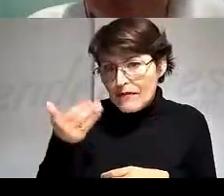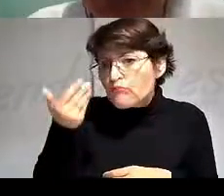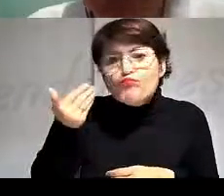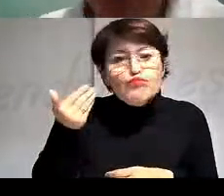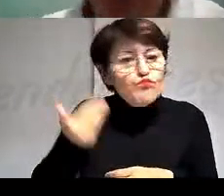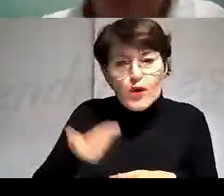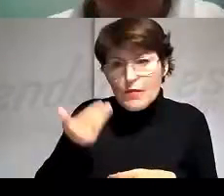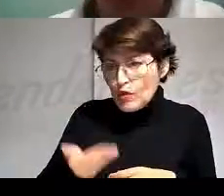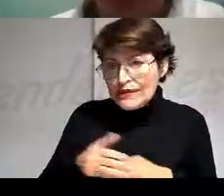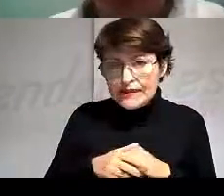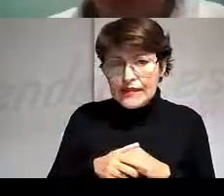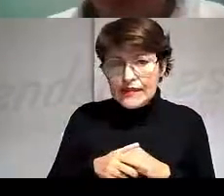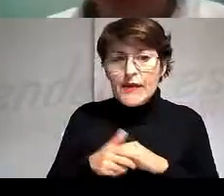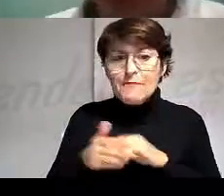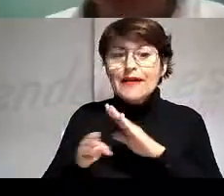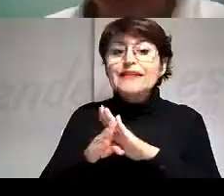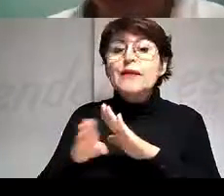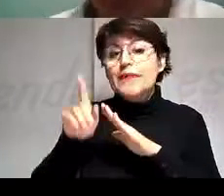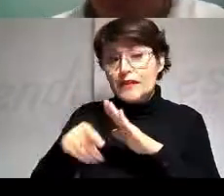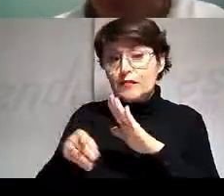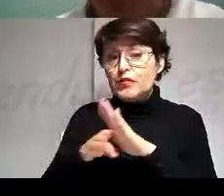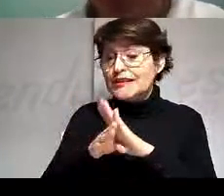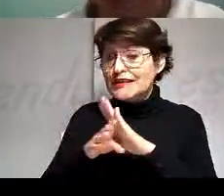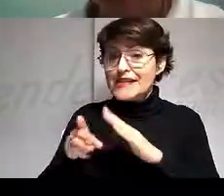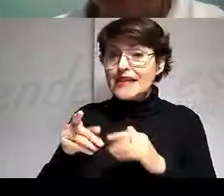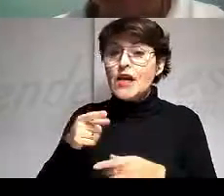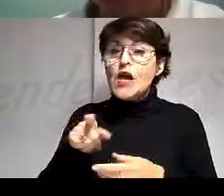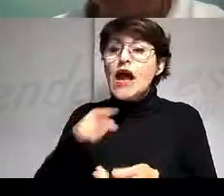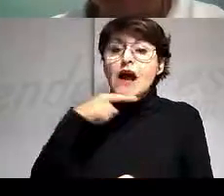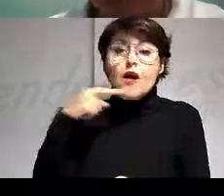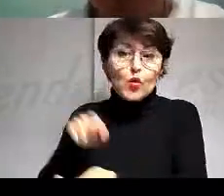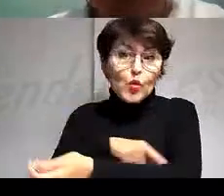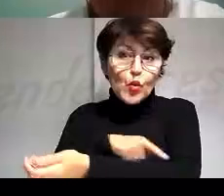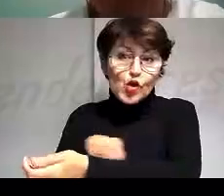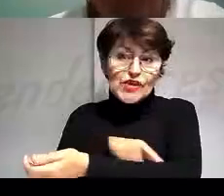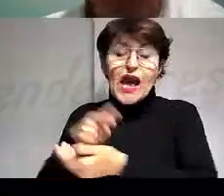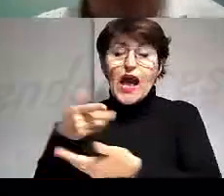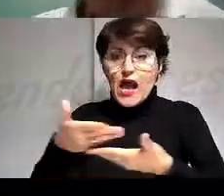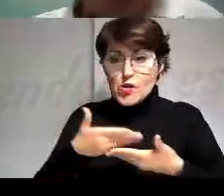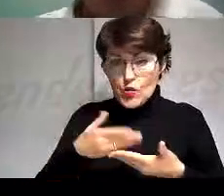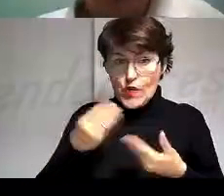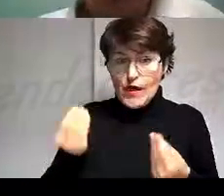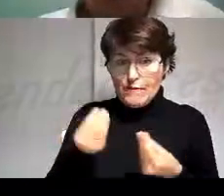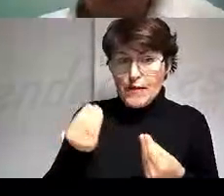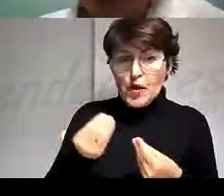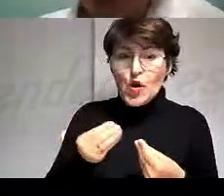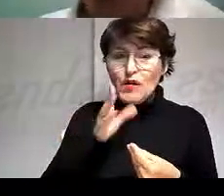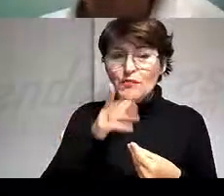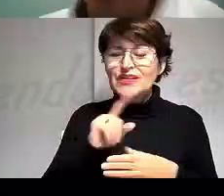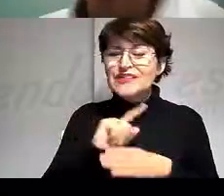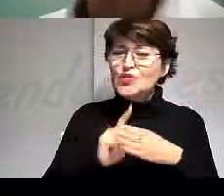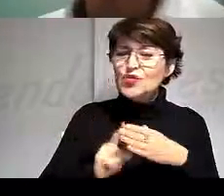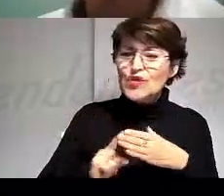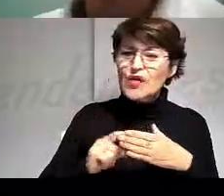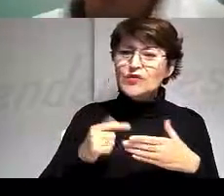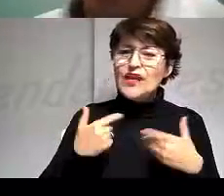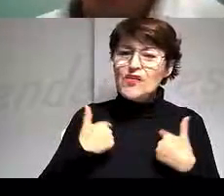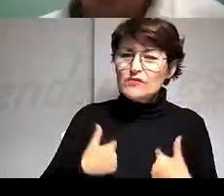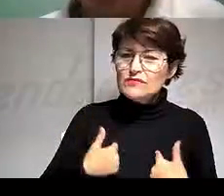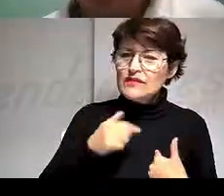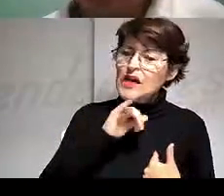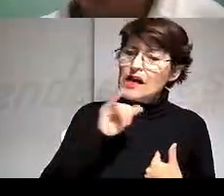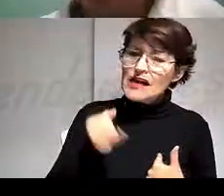que se siga produciendo glucosa, porque si no, podría ser, sobre todo si hemos agotado gran parte de la reserva